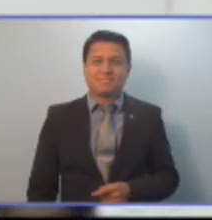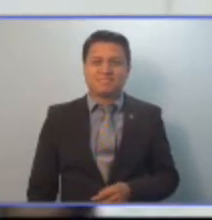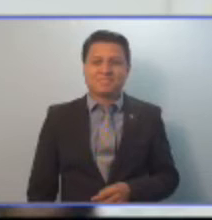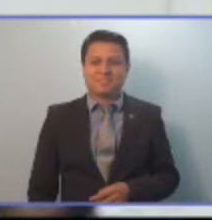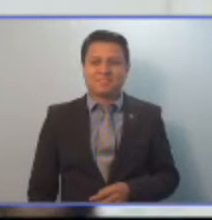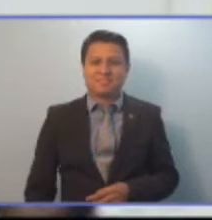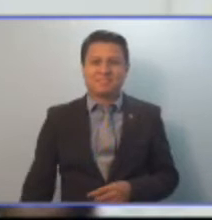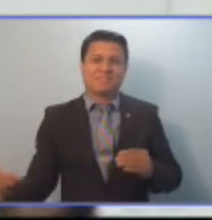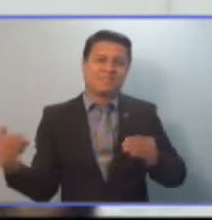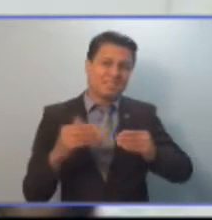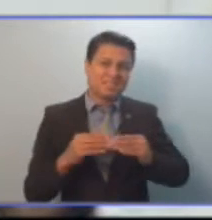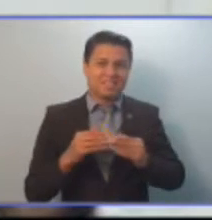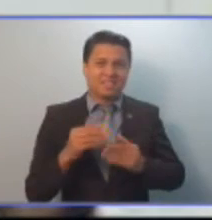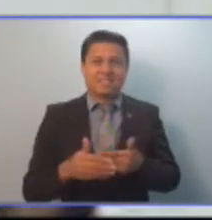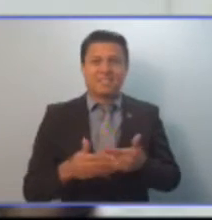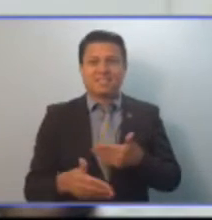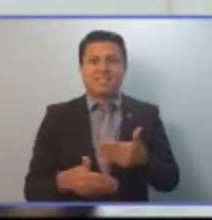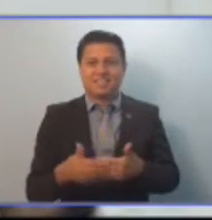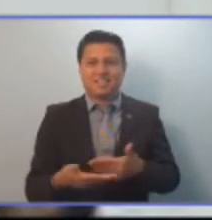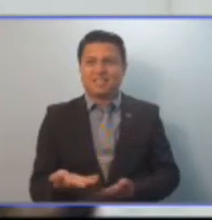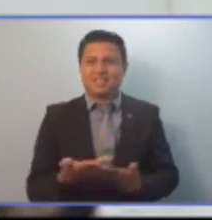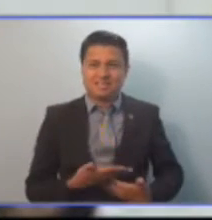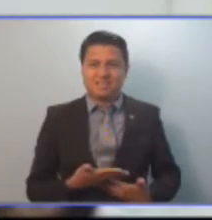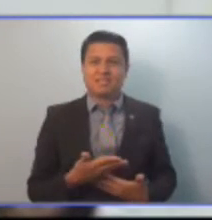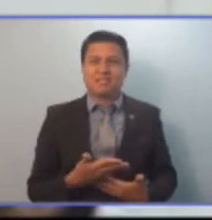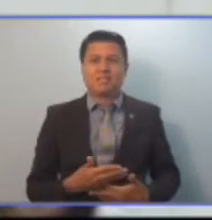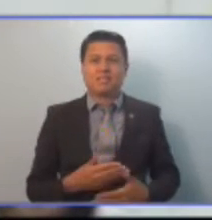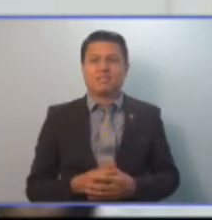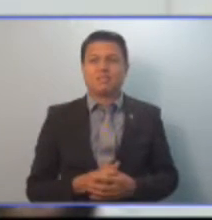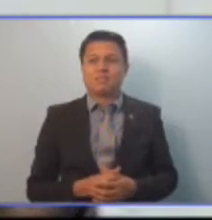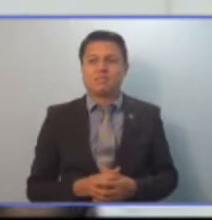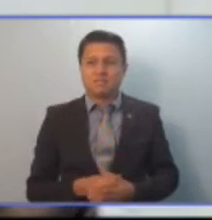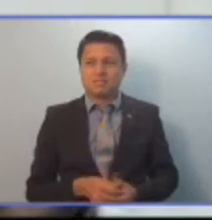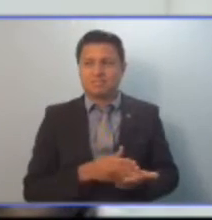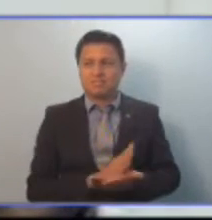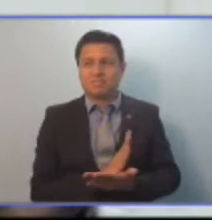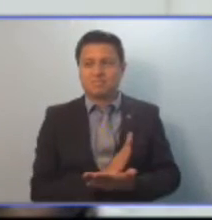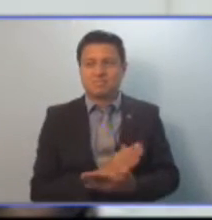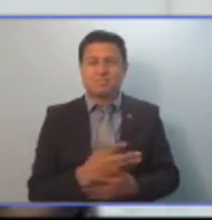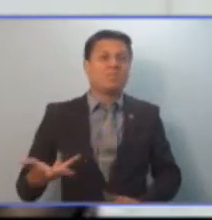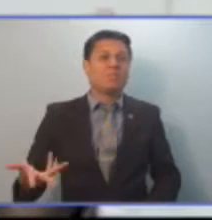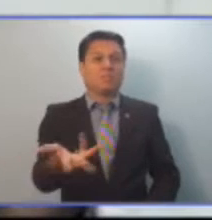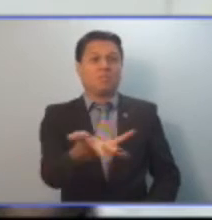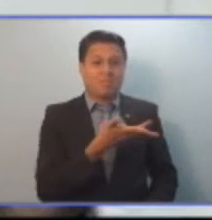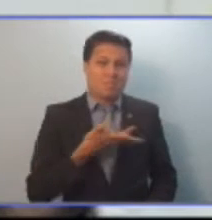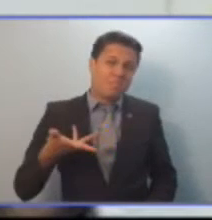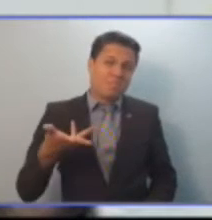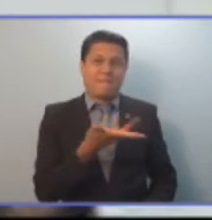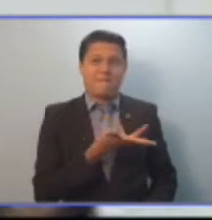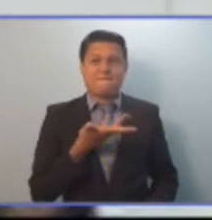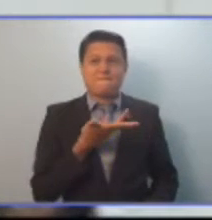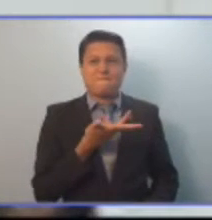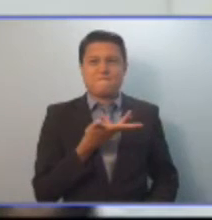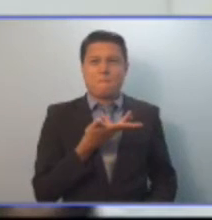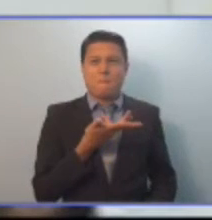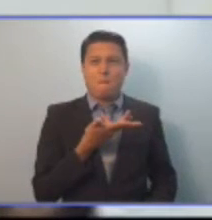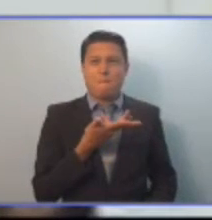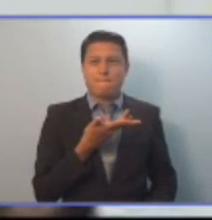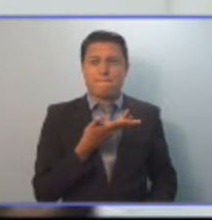veíamos la parte del litigante, cómo nosotros a la hora de realizar el